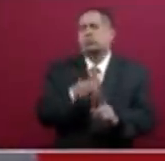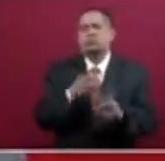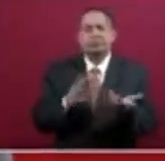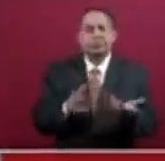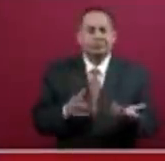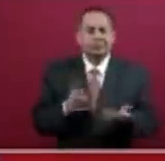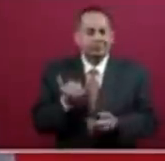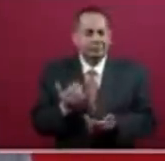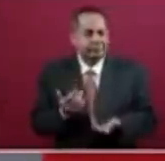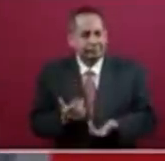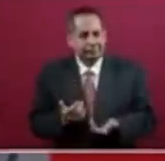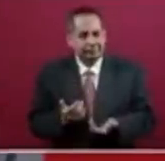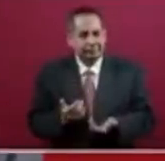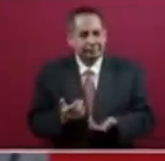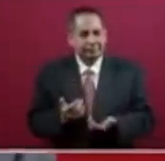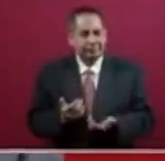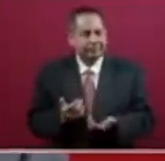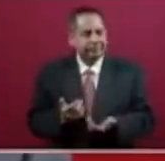y